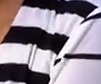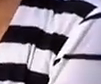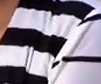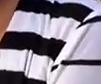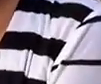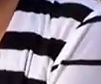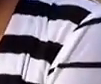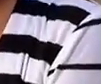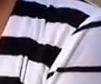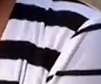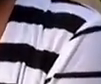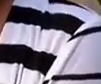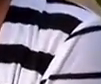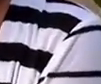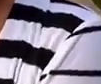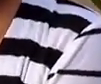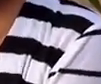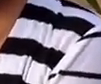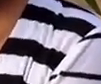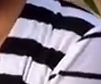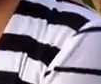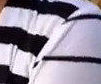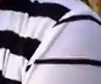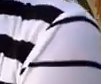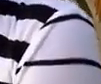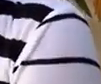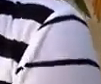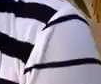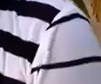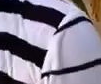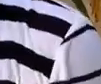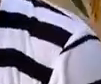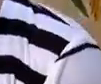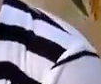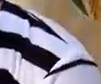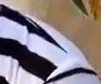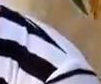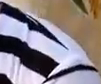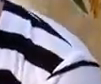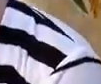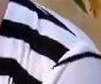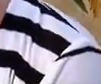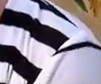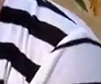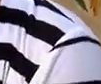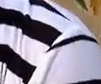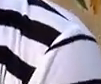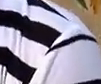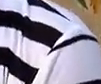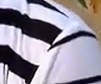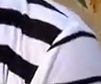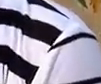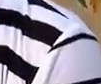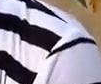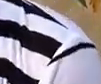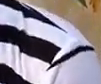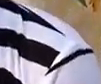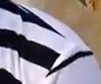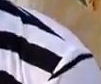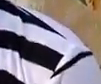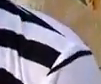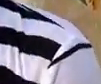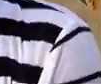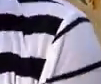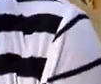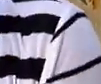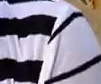afectan las enfermedades infecciosas a las personas. Mientras que los ortopédicos son los que atienden los problemas de los